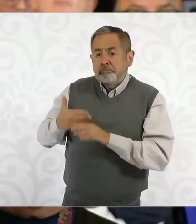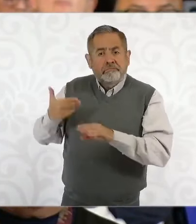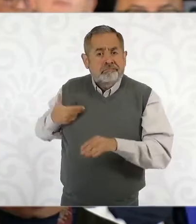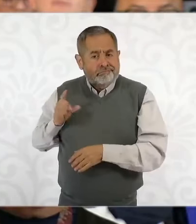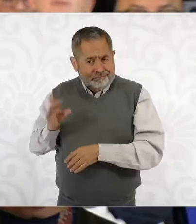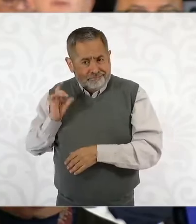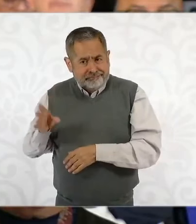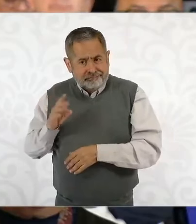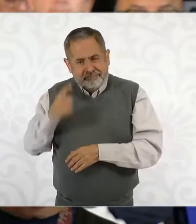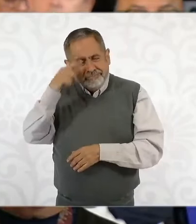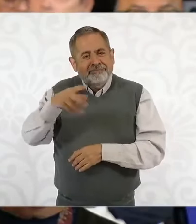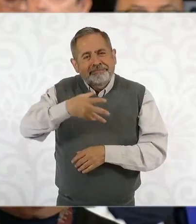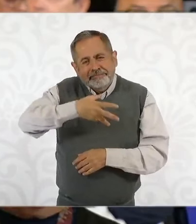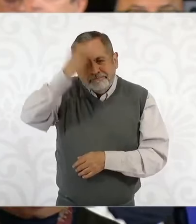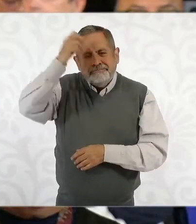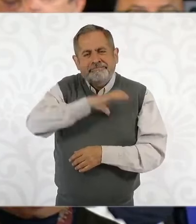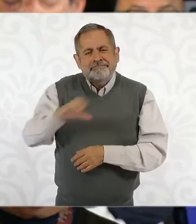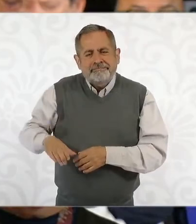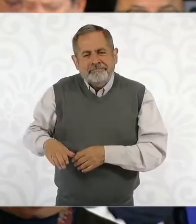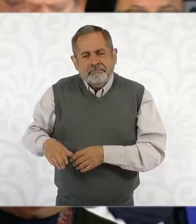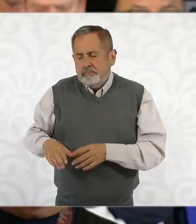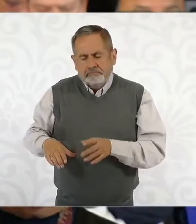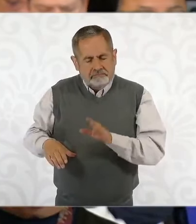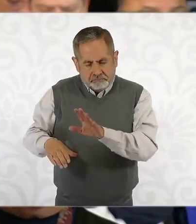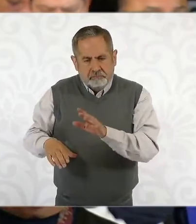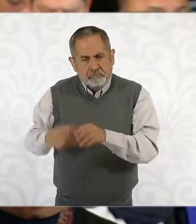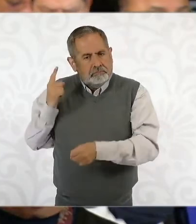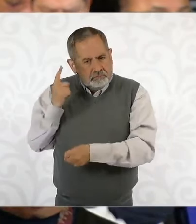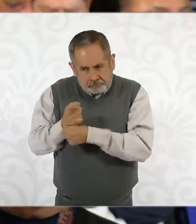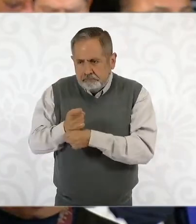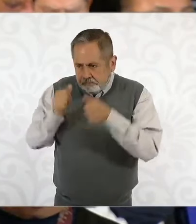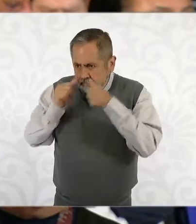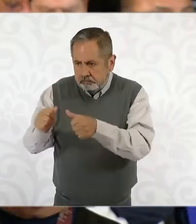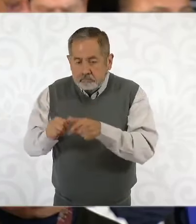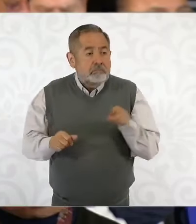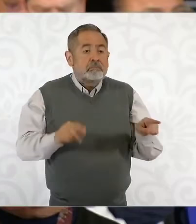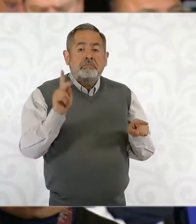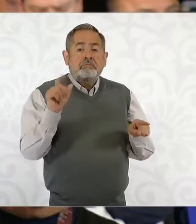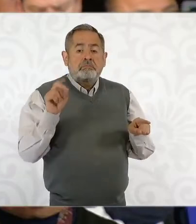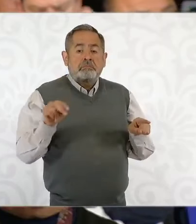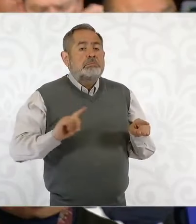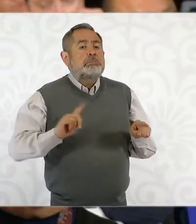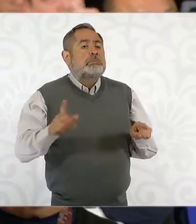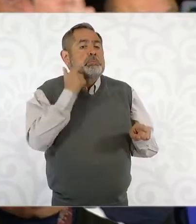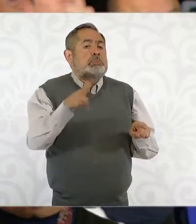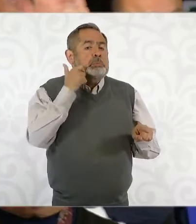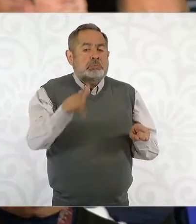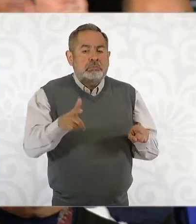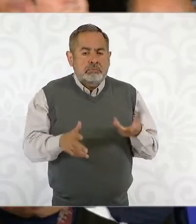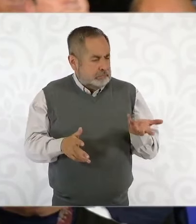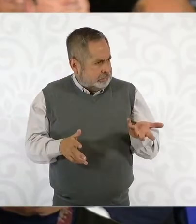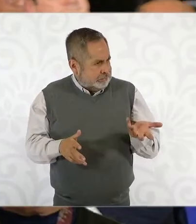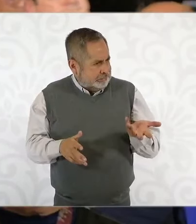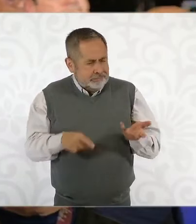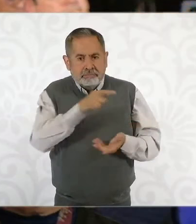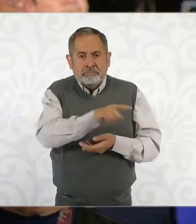incluso fueron votadas en contra por el propio PAN. ¿Qué tan original y viable es esta propuesta para Morena cuando el PAN aún